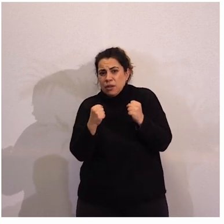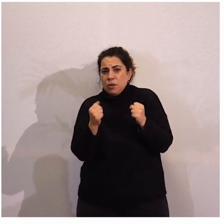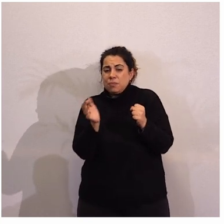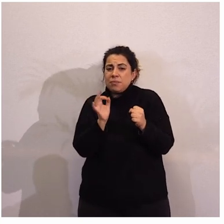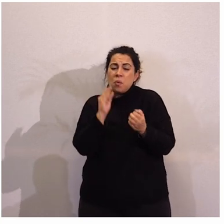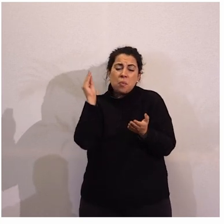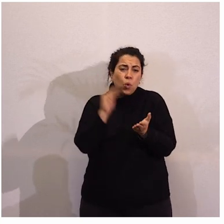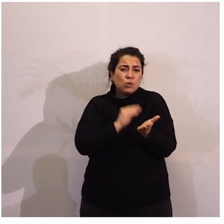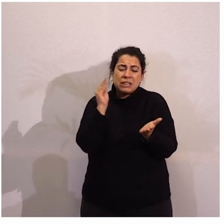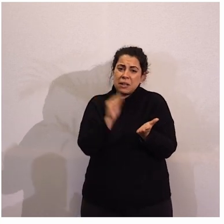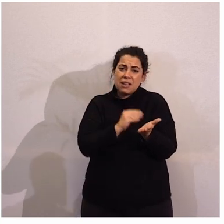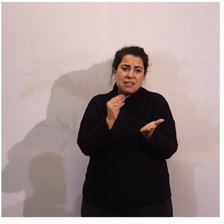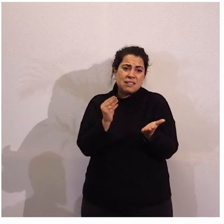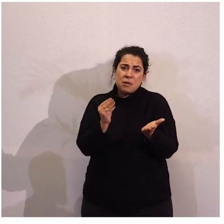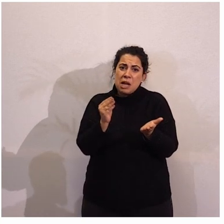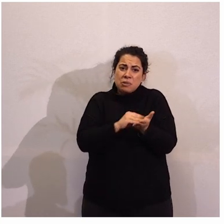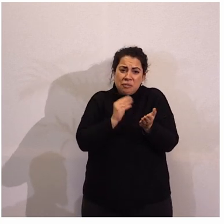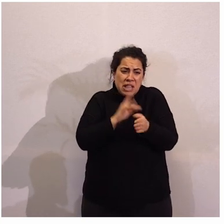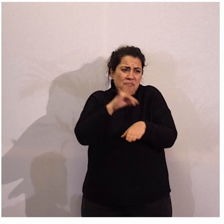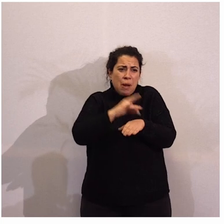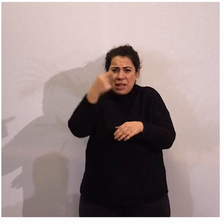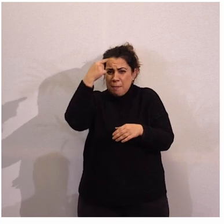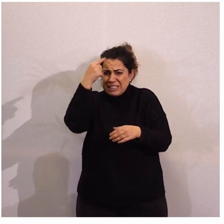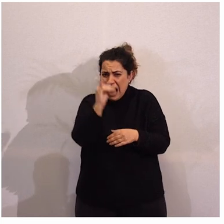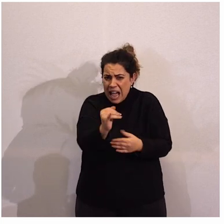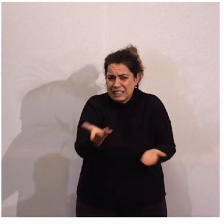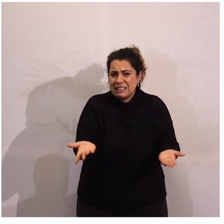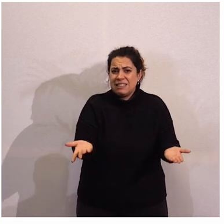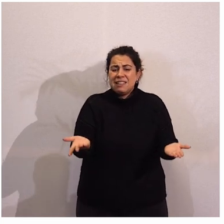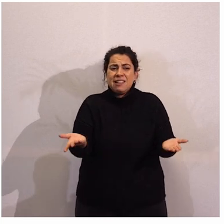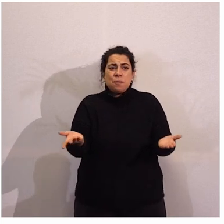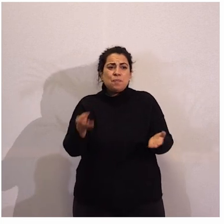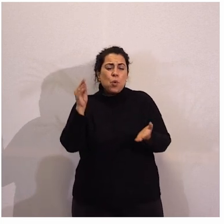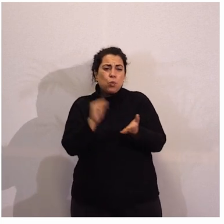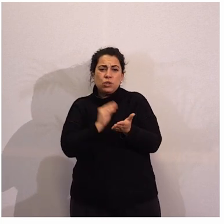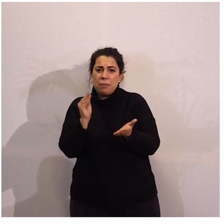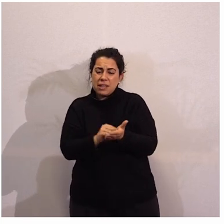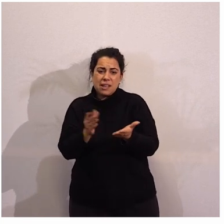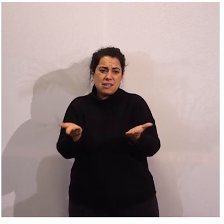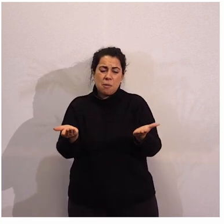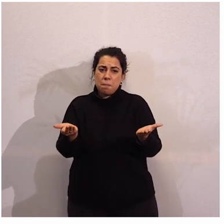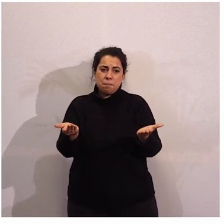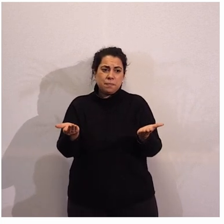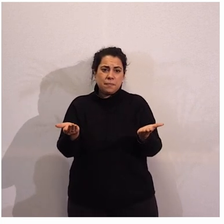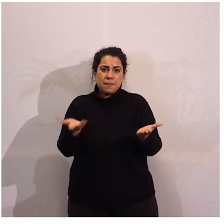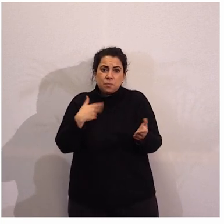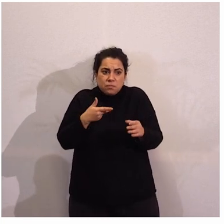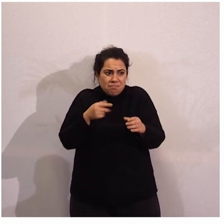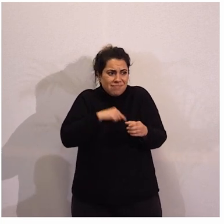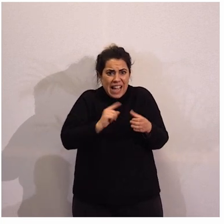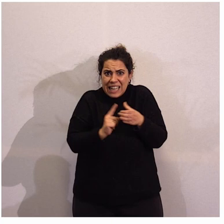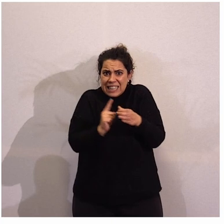muchas veces con enfermedad mental, muchas veces pues bueno, aisladas